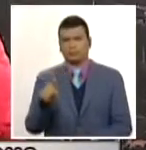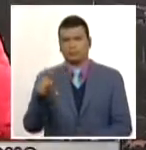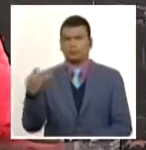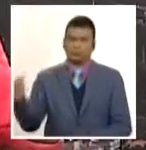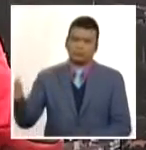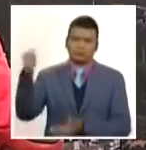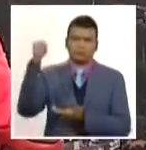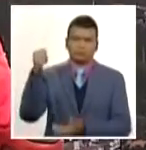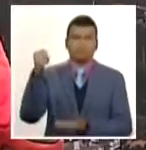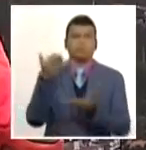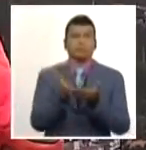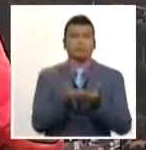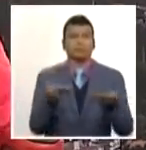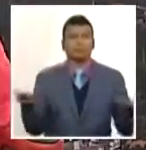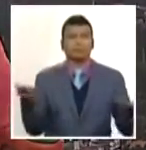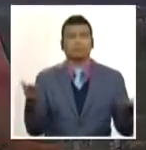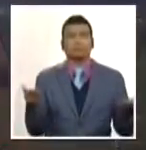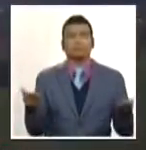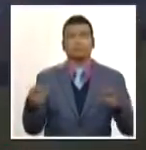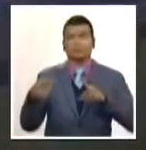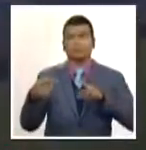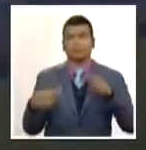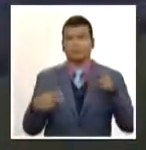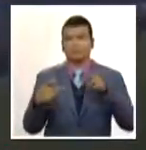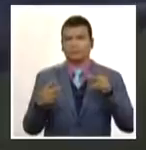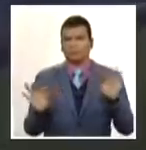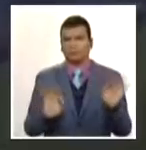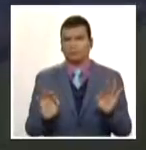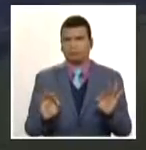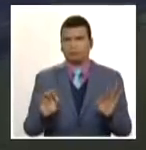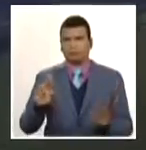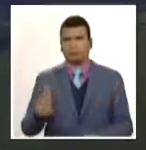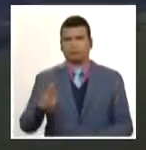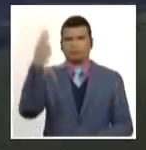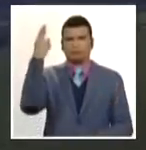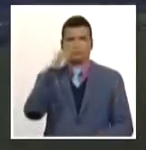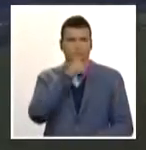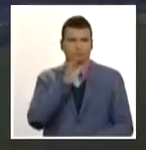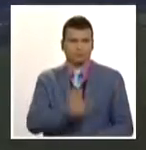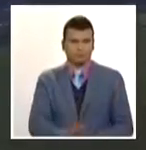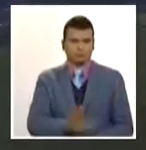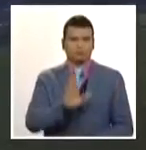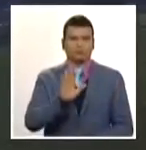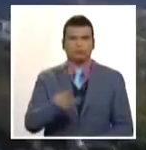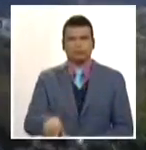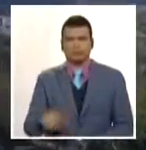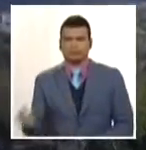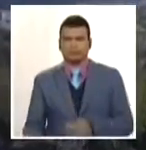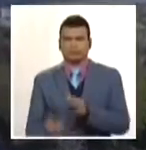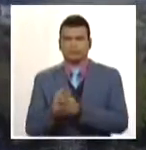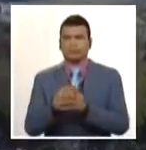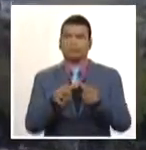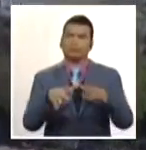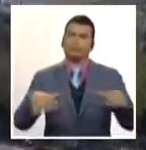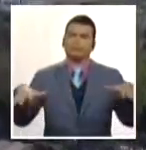productos no renovables que emite pues nuestro subsuelo. Anteriormente las regalías llegaban solamente a